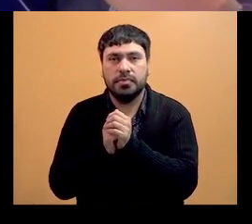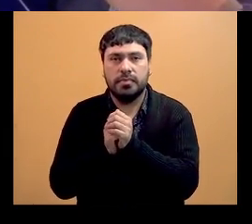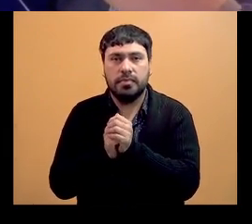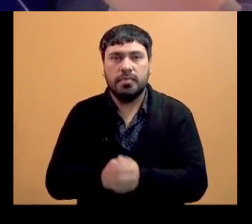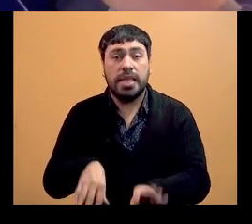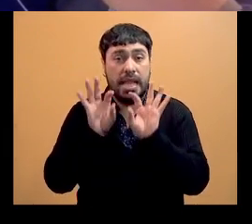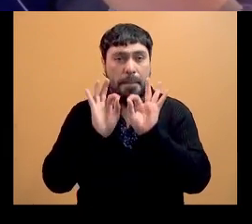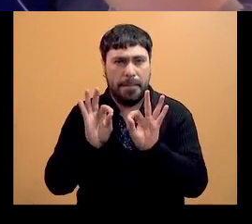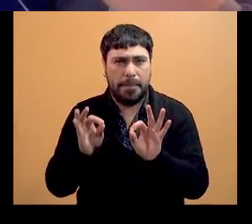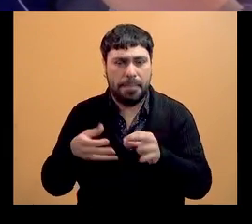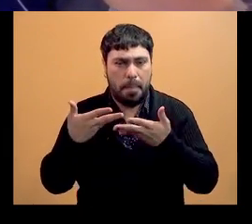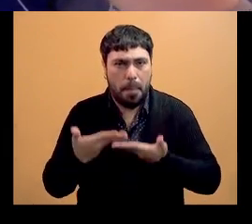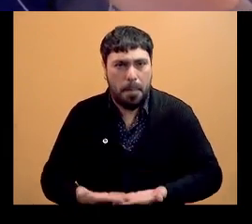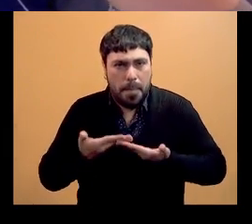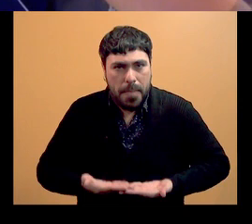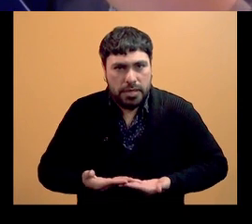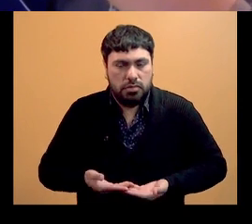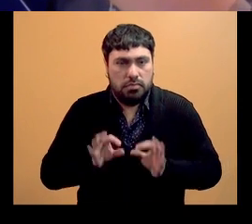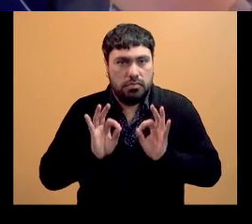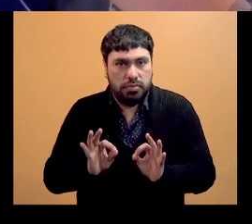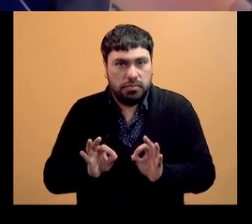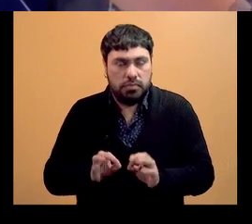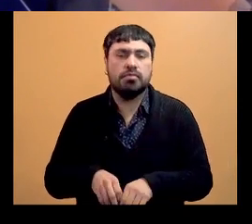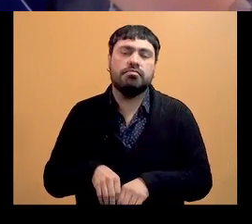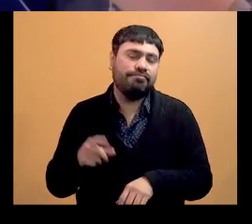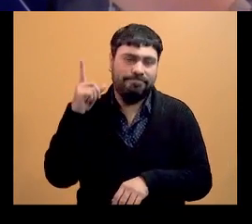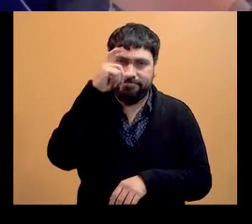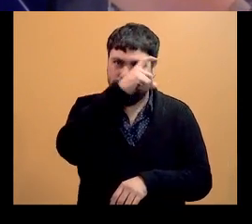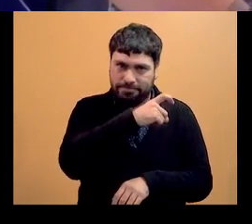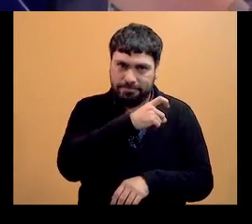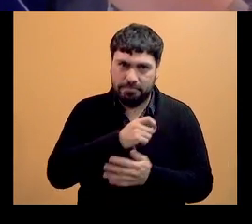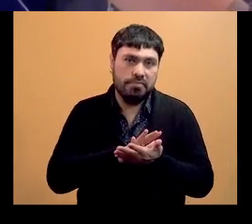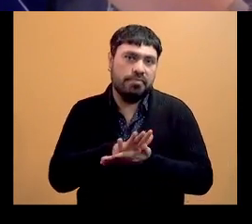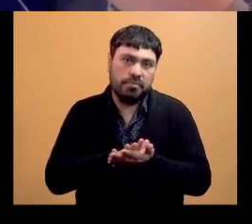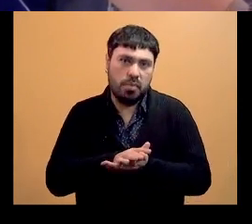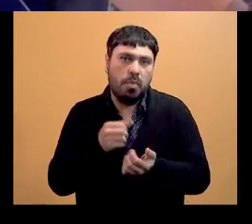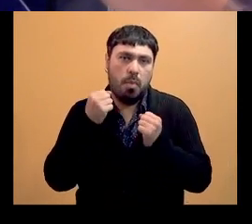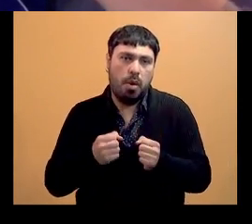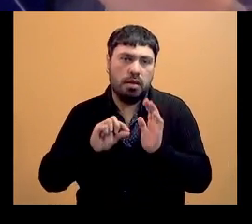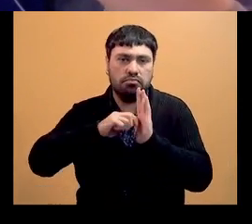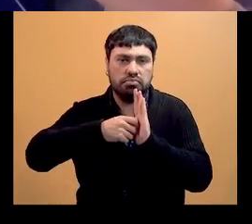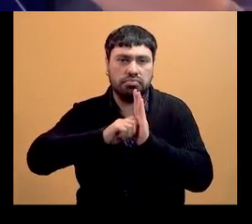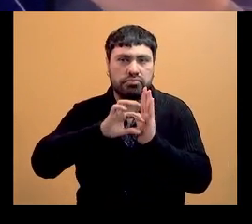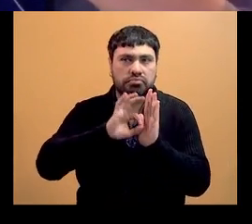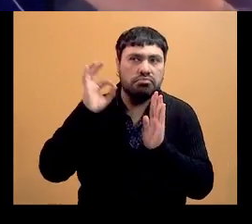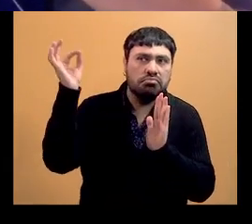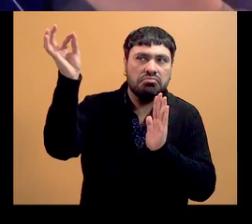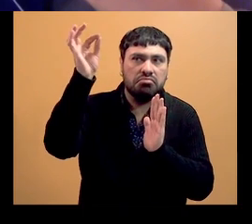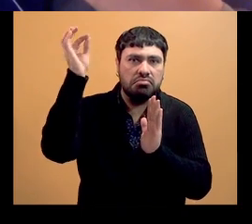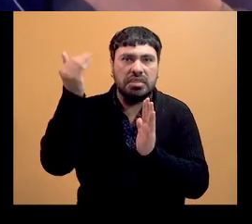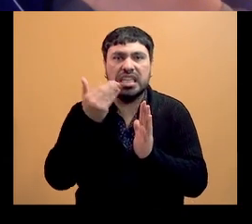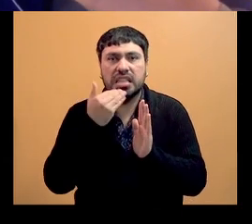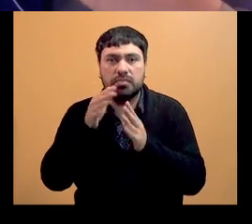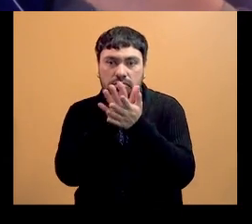puede pesar, como les digo, puede ser desde un tornillo hasta un panel solar de una nave.